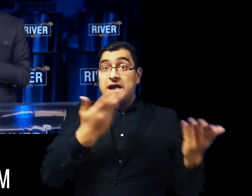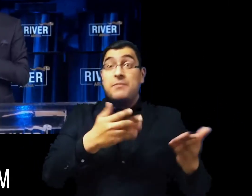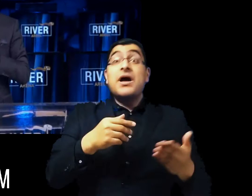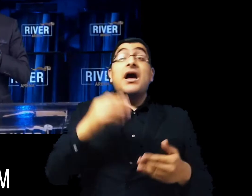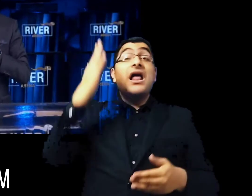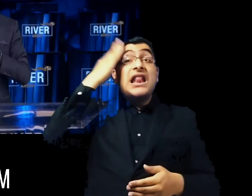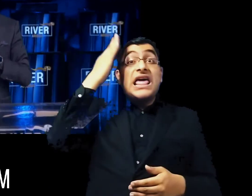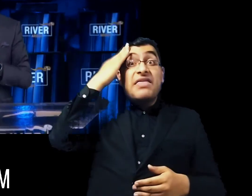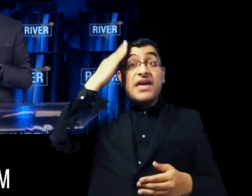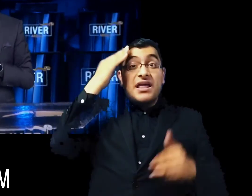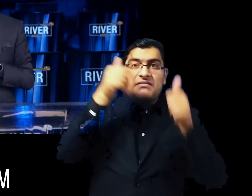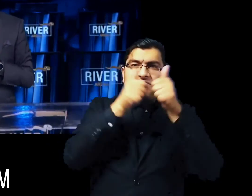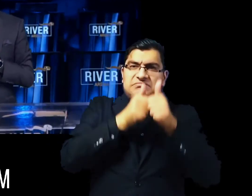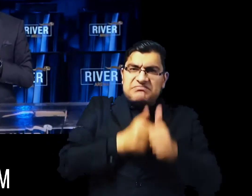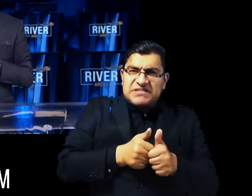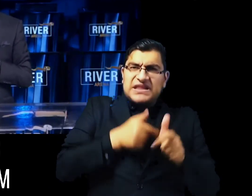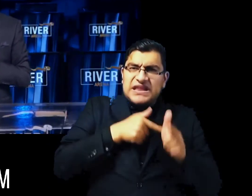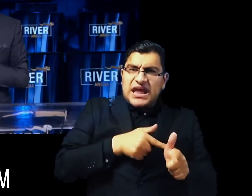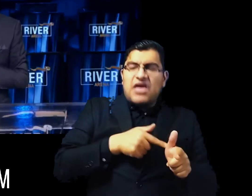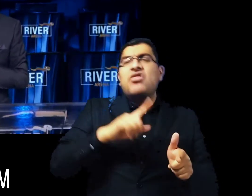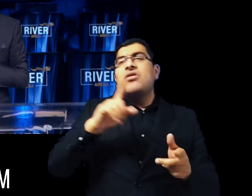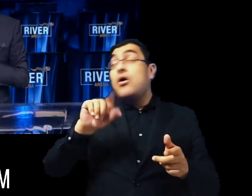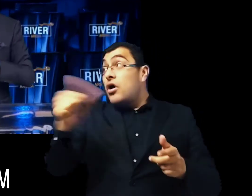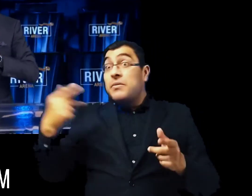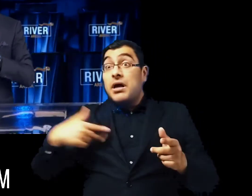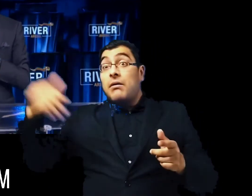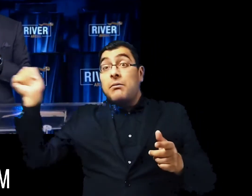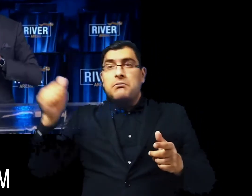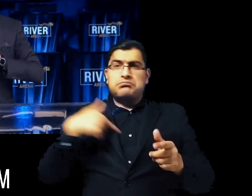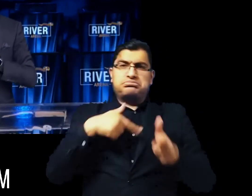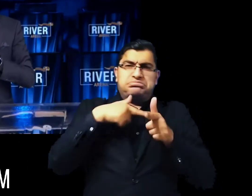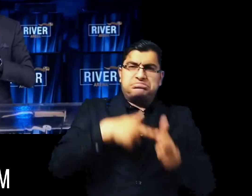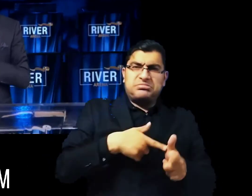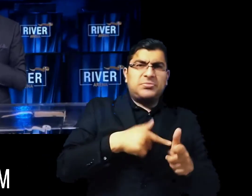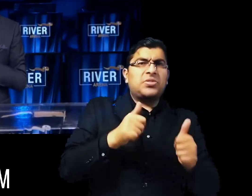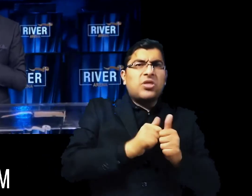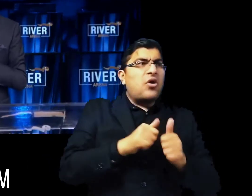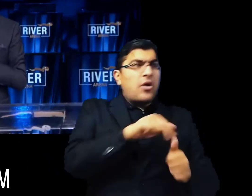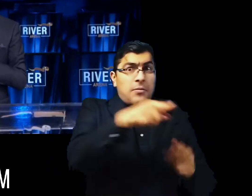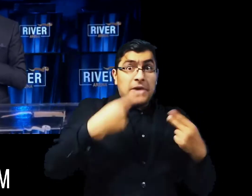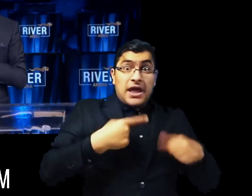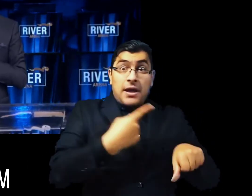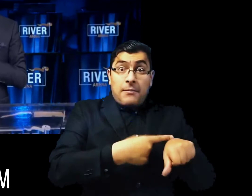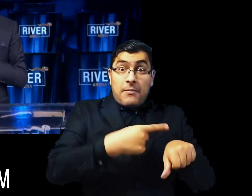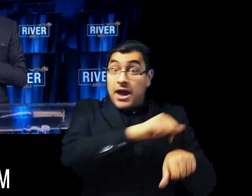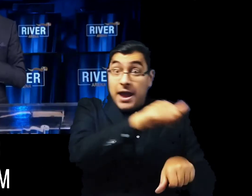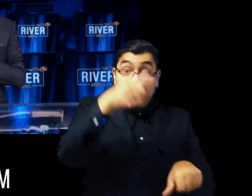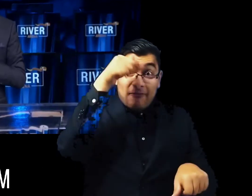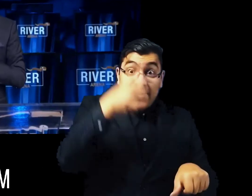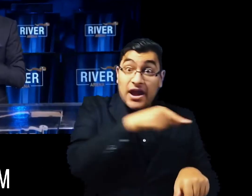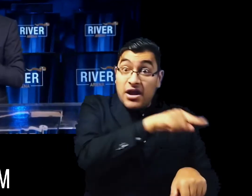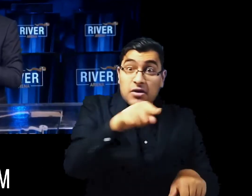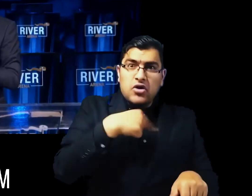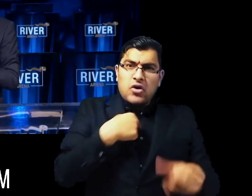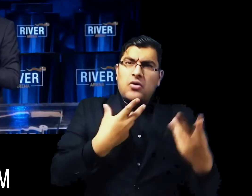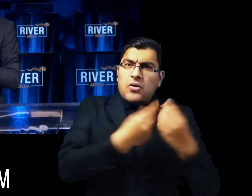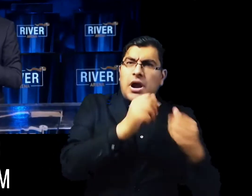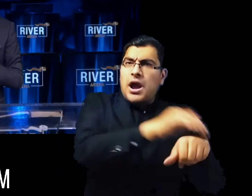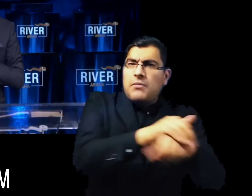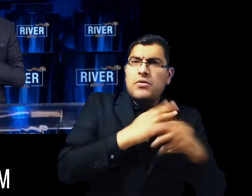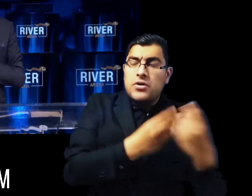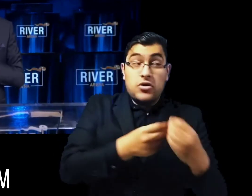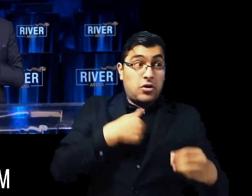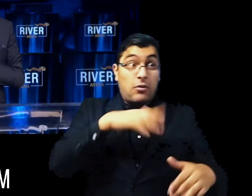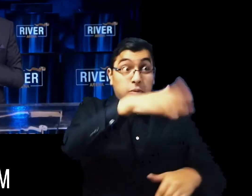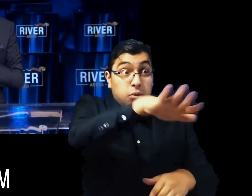permanece donde otros se retiran. Así que yo decidí ser amigo de los infectados. No es que ando buscando infectados para